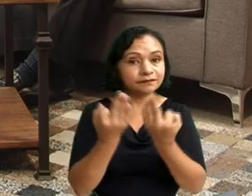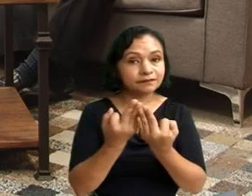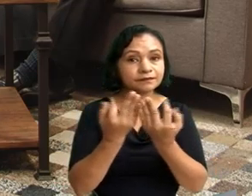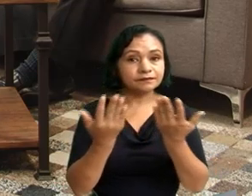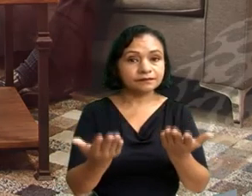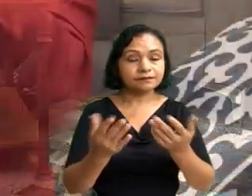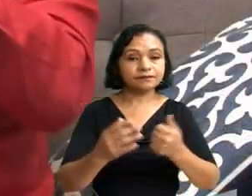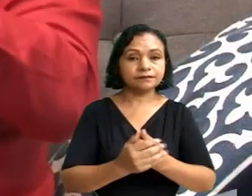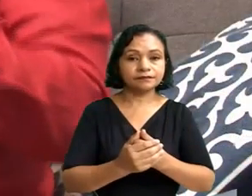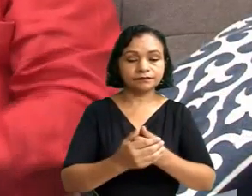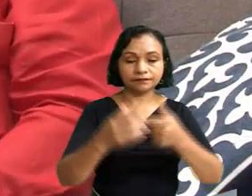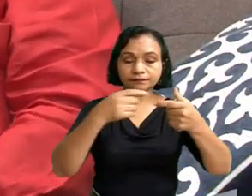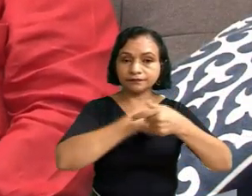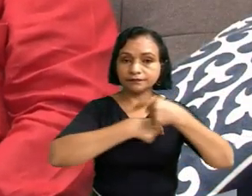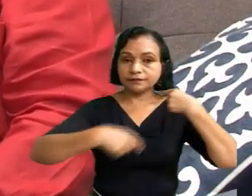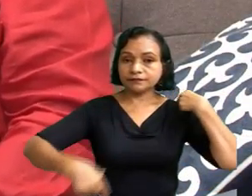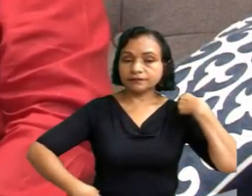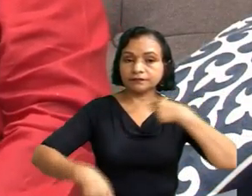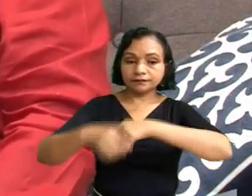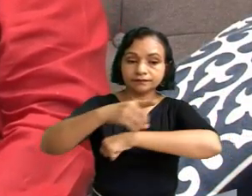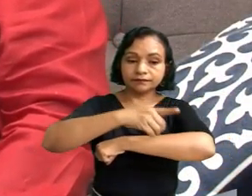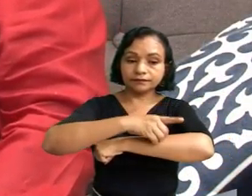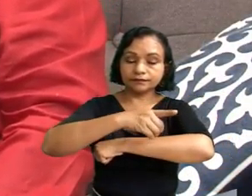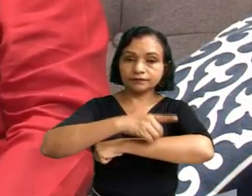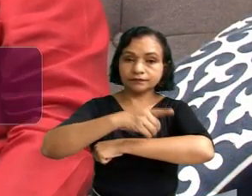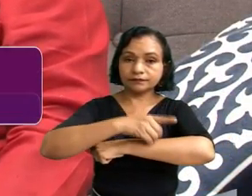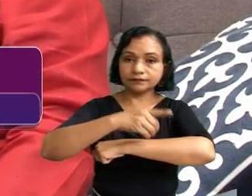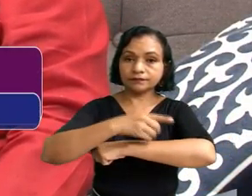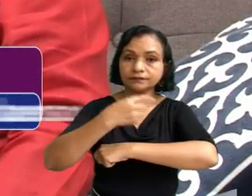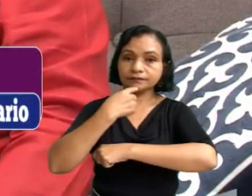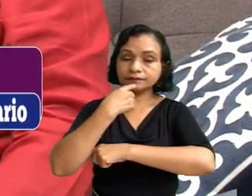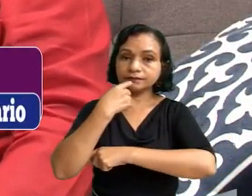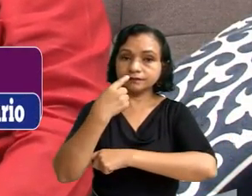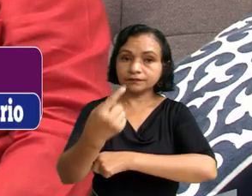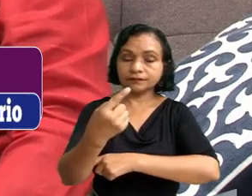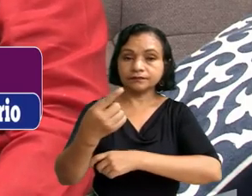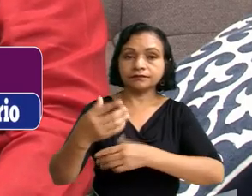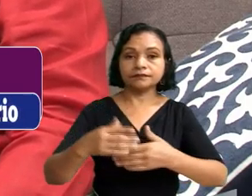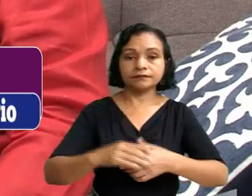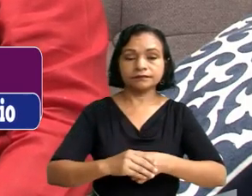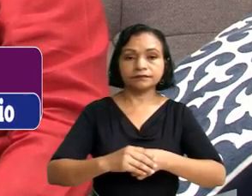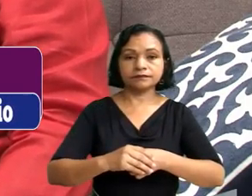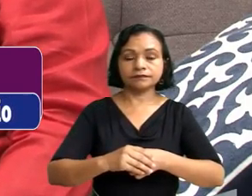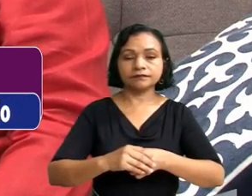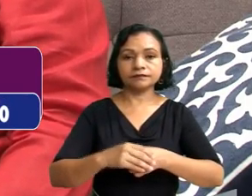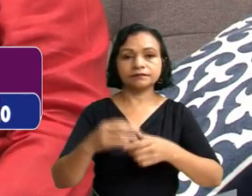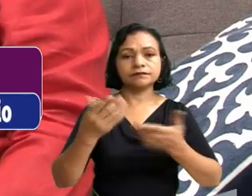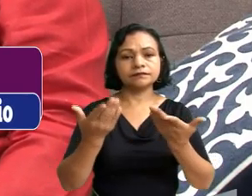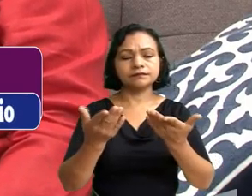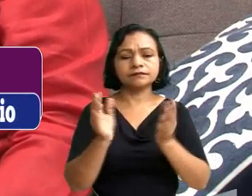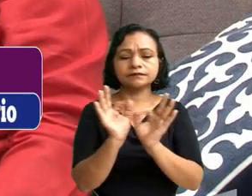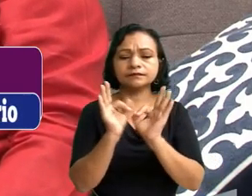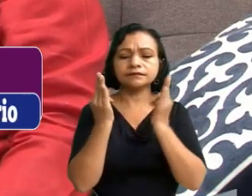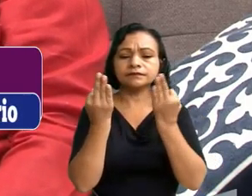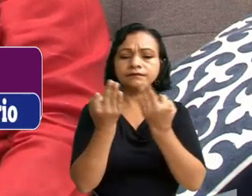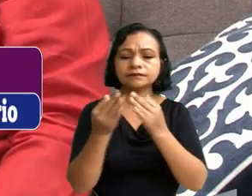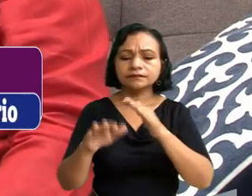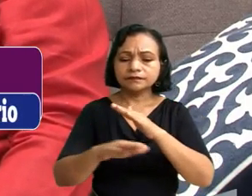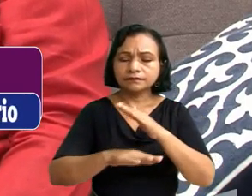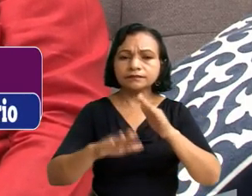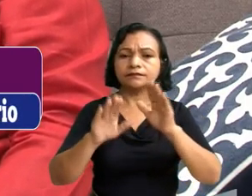es lo que el presidente ortega dijo es un determinado vamos a enviarlo desde la familia